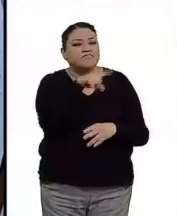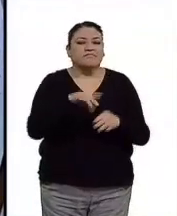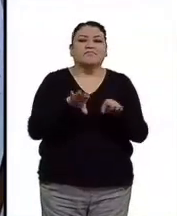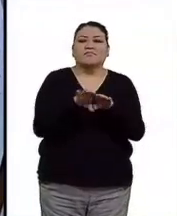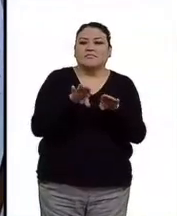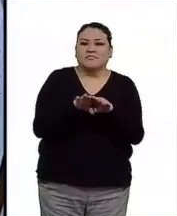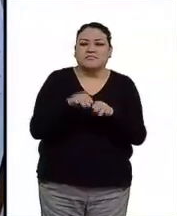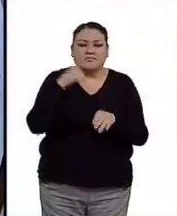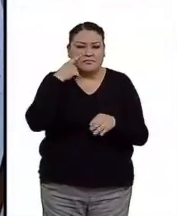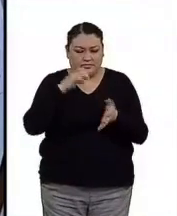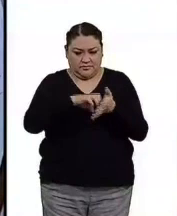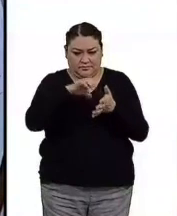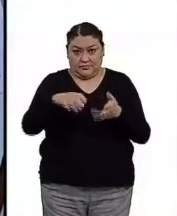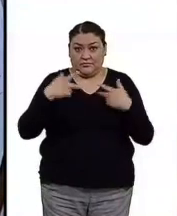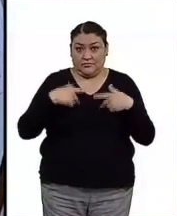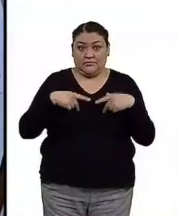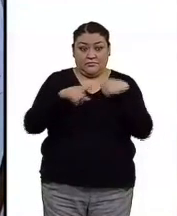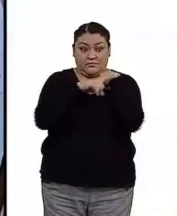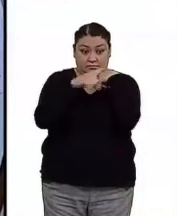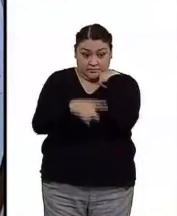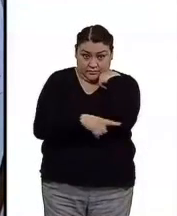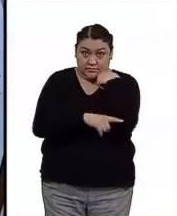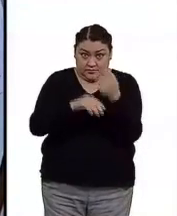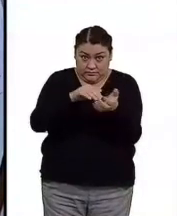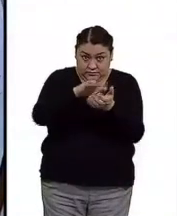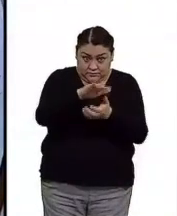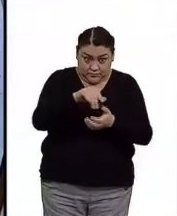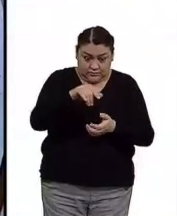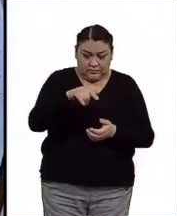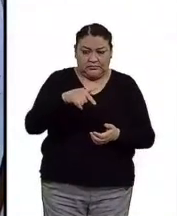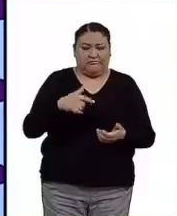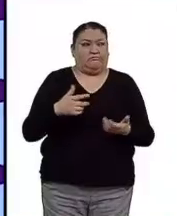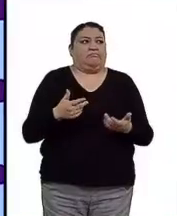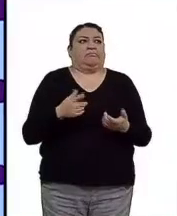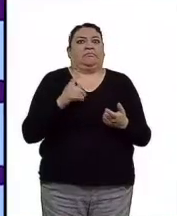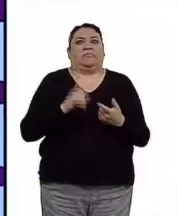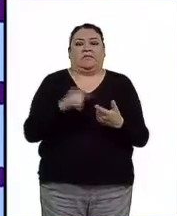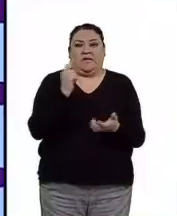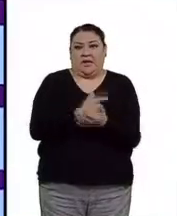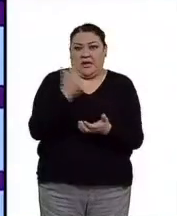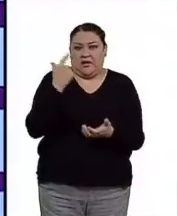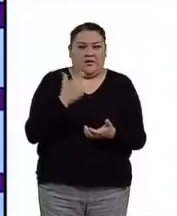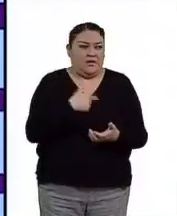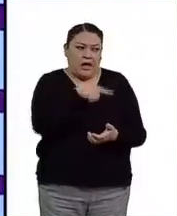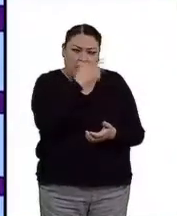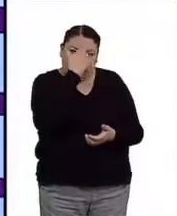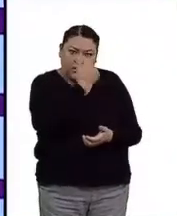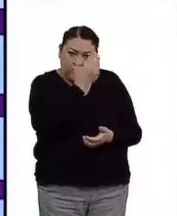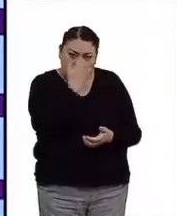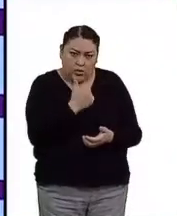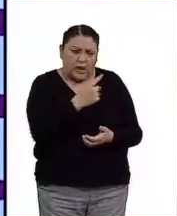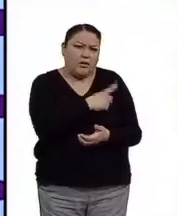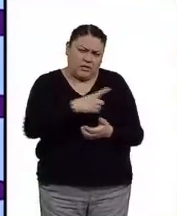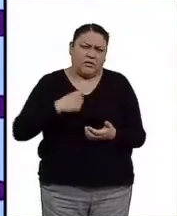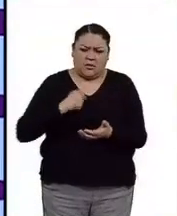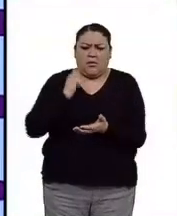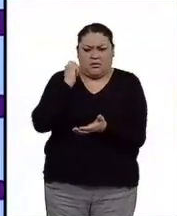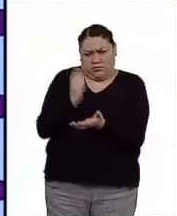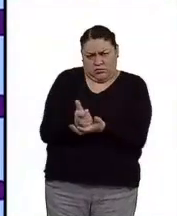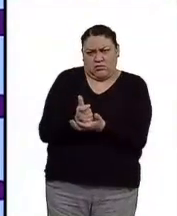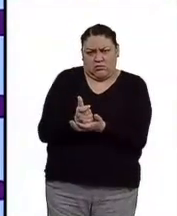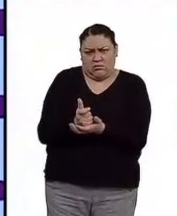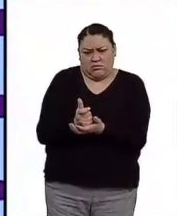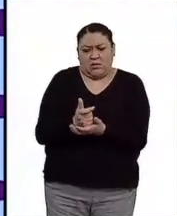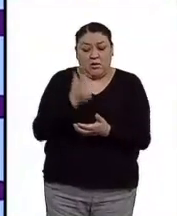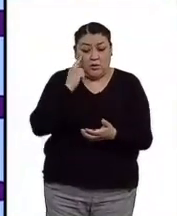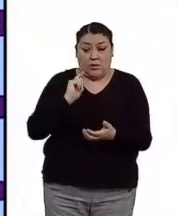que el despido por embarazo es particularmente grave, es decir, te despiden de manera injustificada y tienes derecho a una indemnización, pero la indemnización